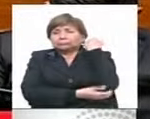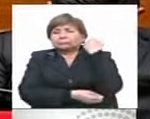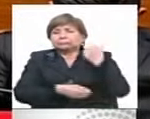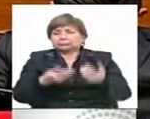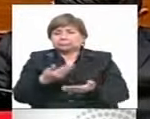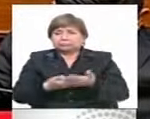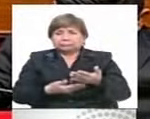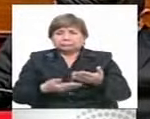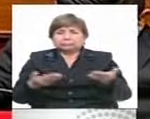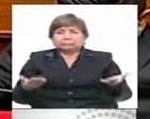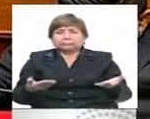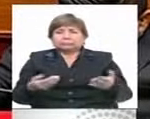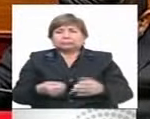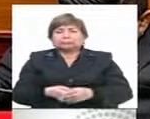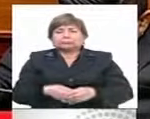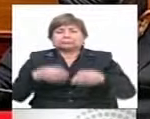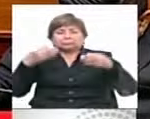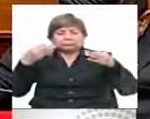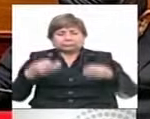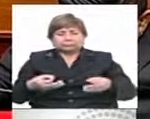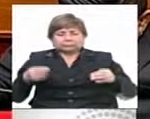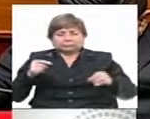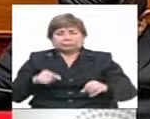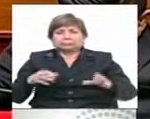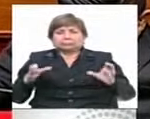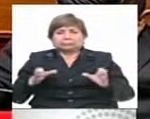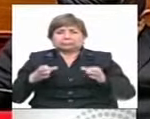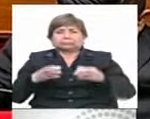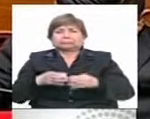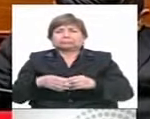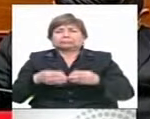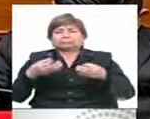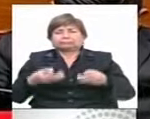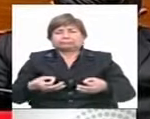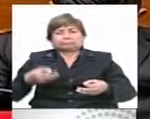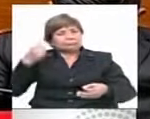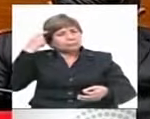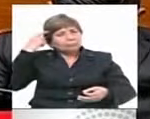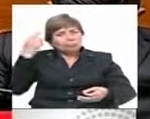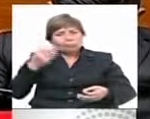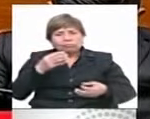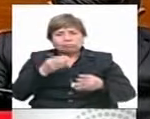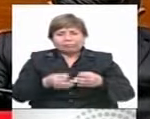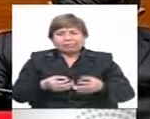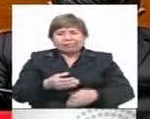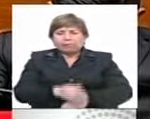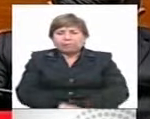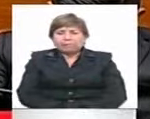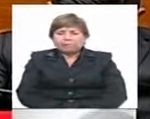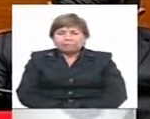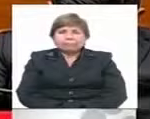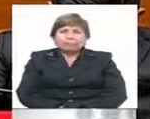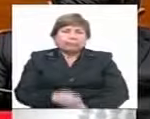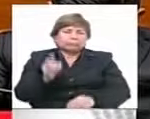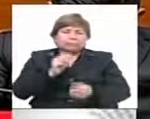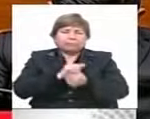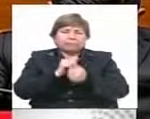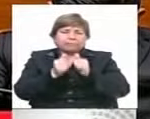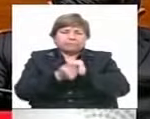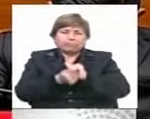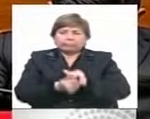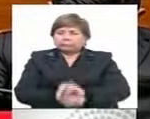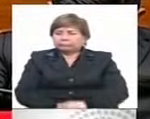las consecuencias de la decisión de este Congreso. Creo firmemente, señora presidente, que no debemos convertir un